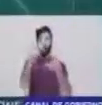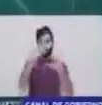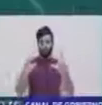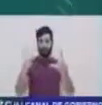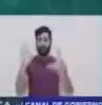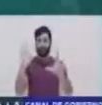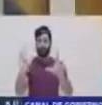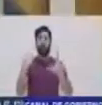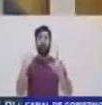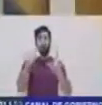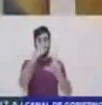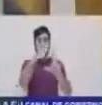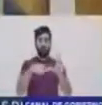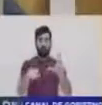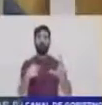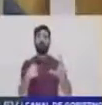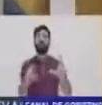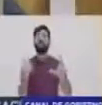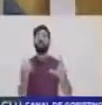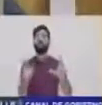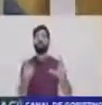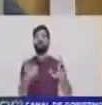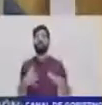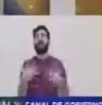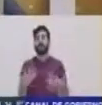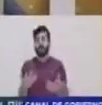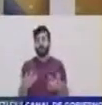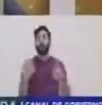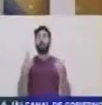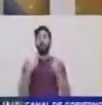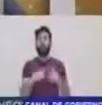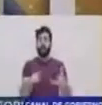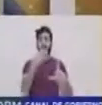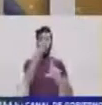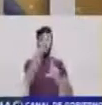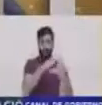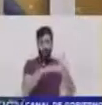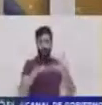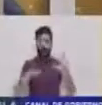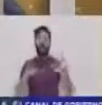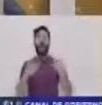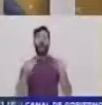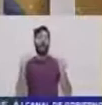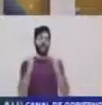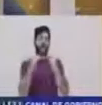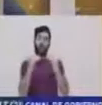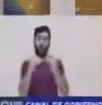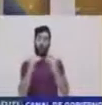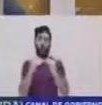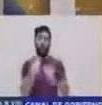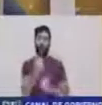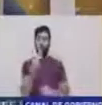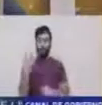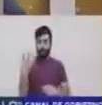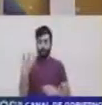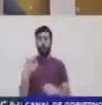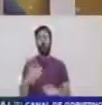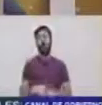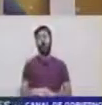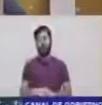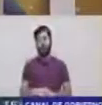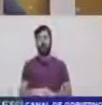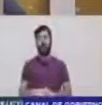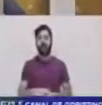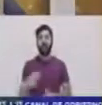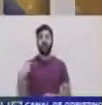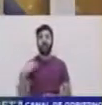dos tienen la misma medida, entonces tendríamos solamente una incógnita. Podemos aplicar el teorema más